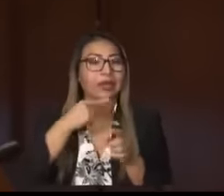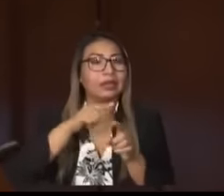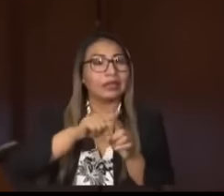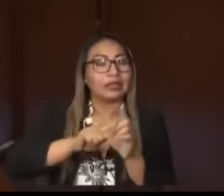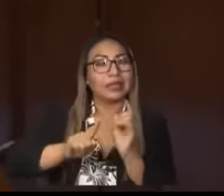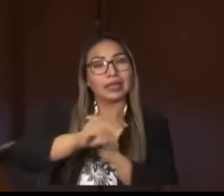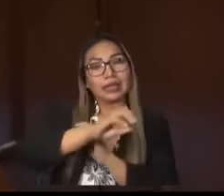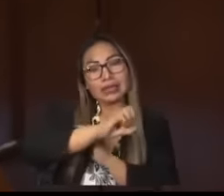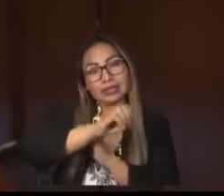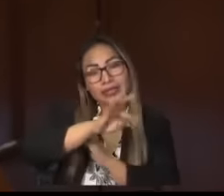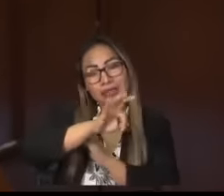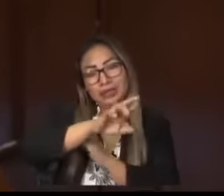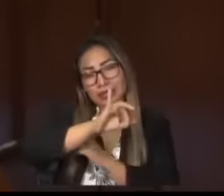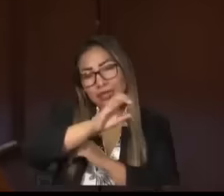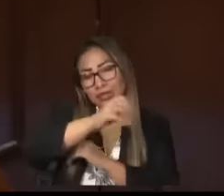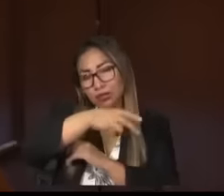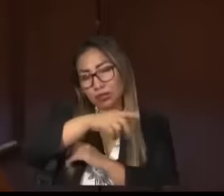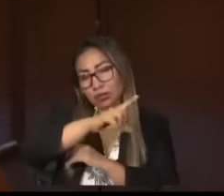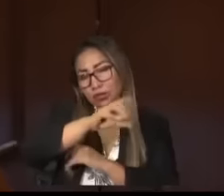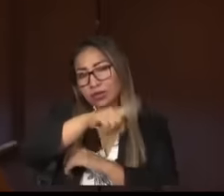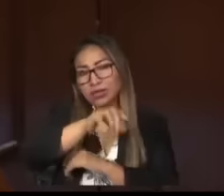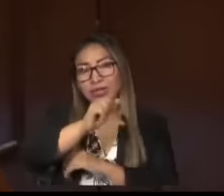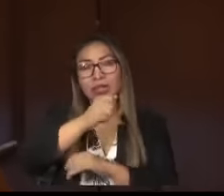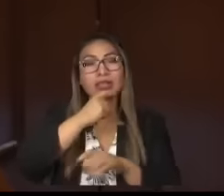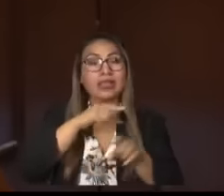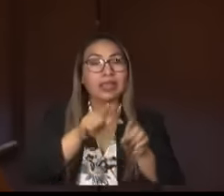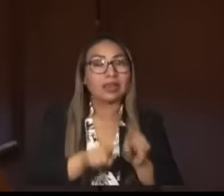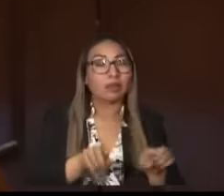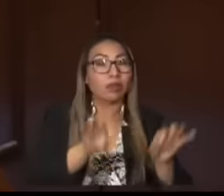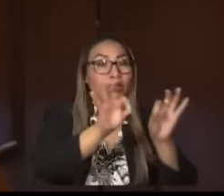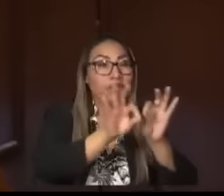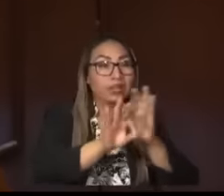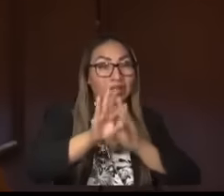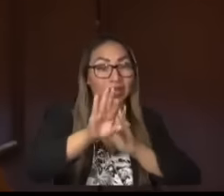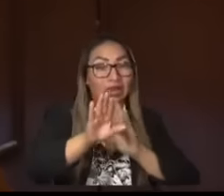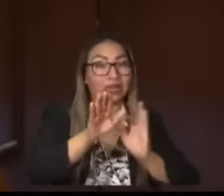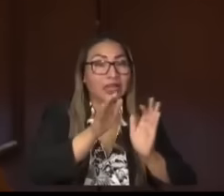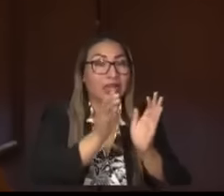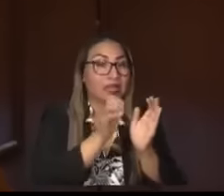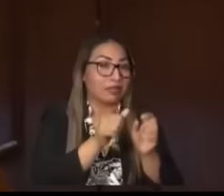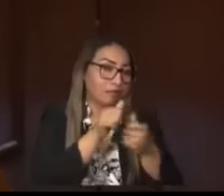externalización, es un elemento de privatización de la Caja de Seguro Social.